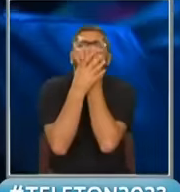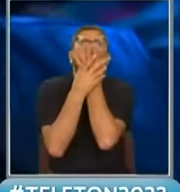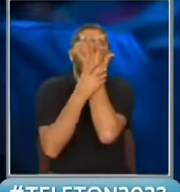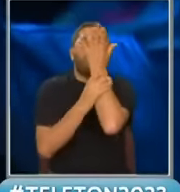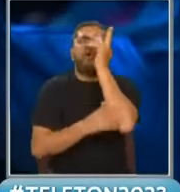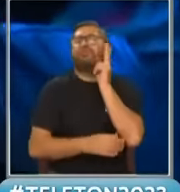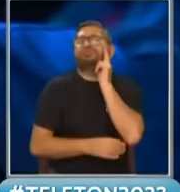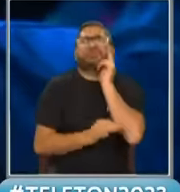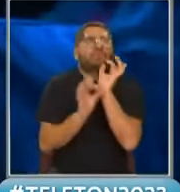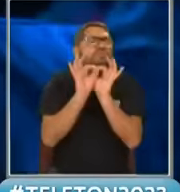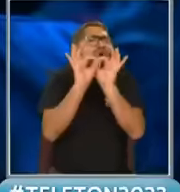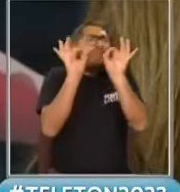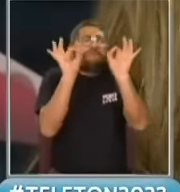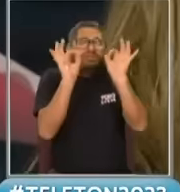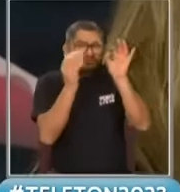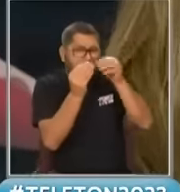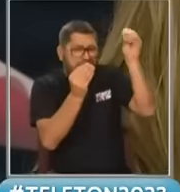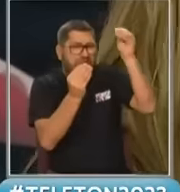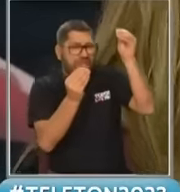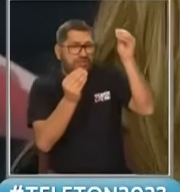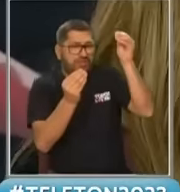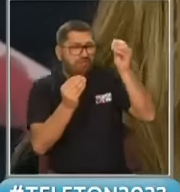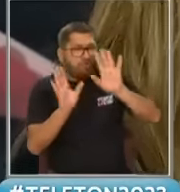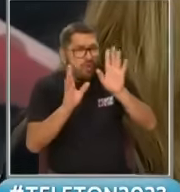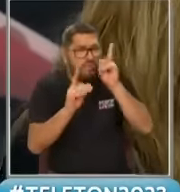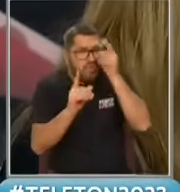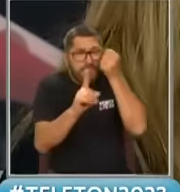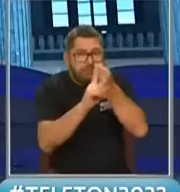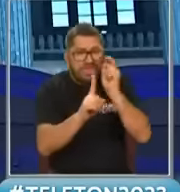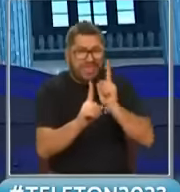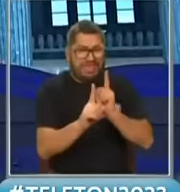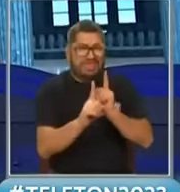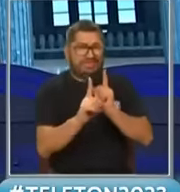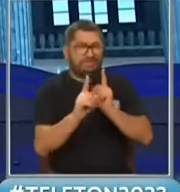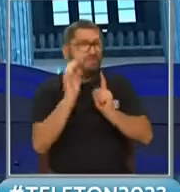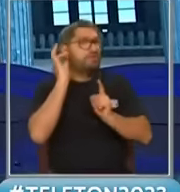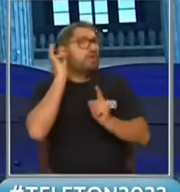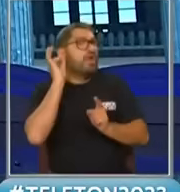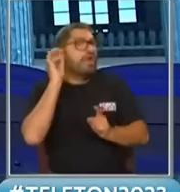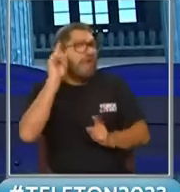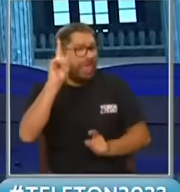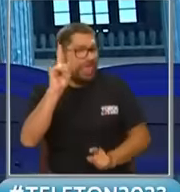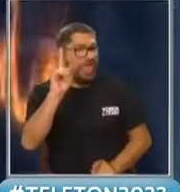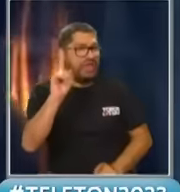¡Aplauso! Mujer, no se les toca. La mujer se le toca.